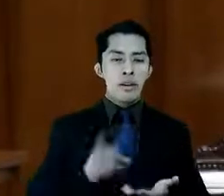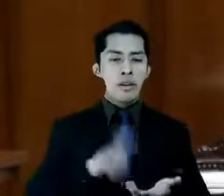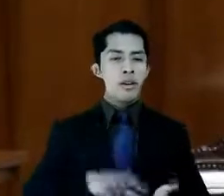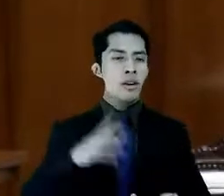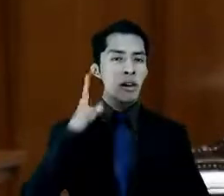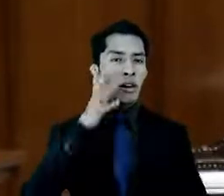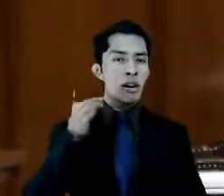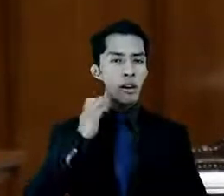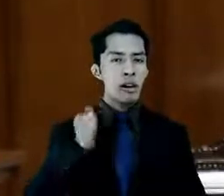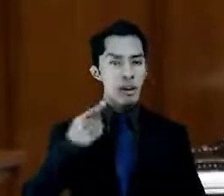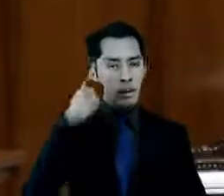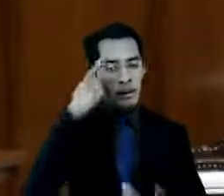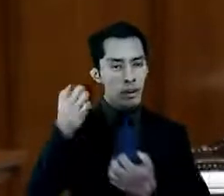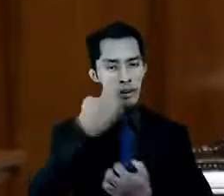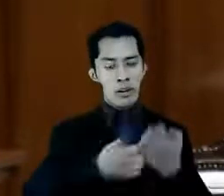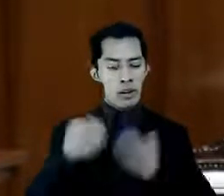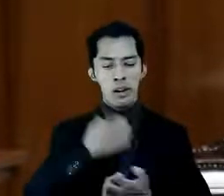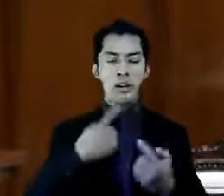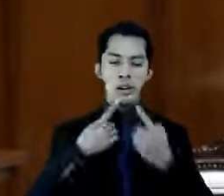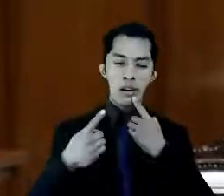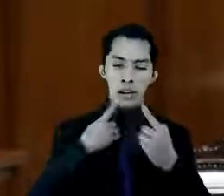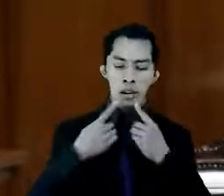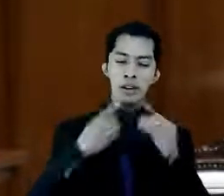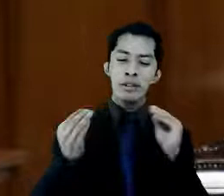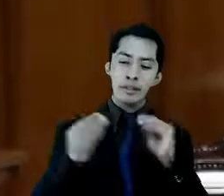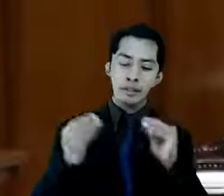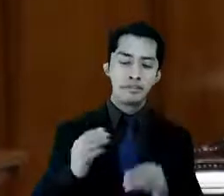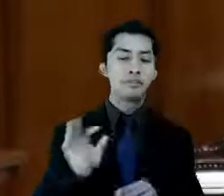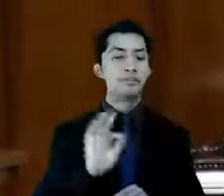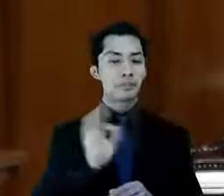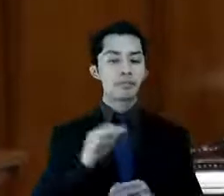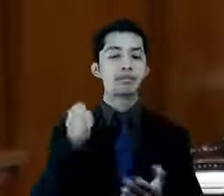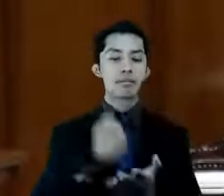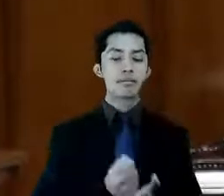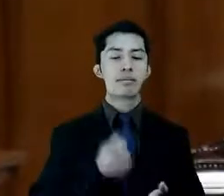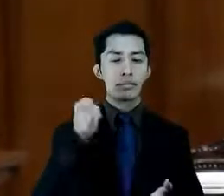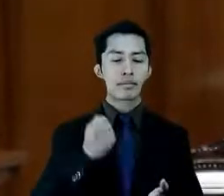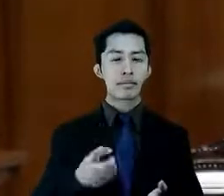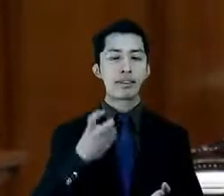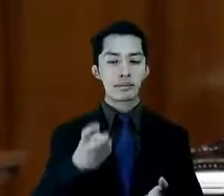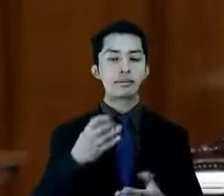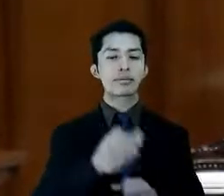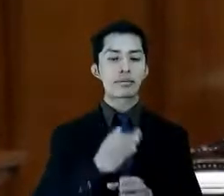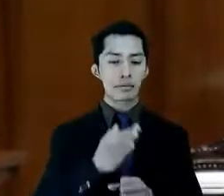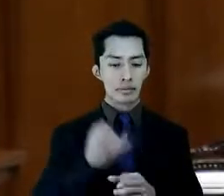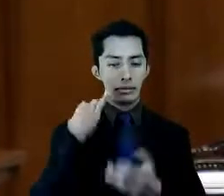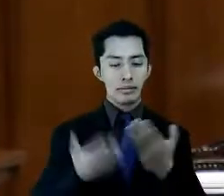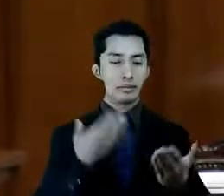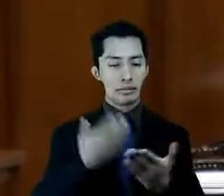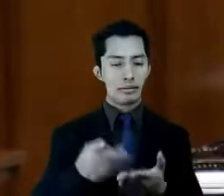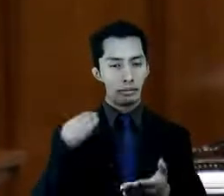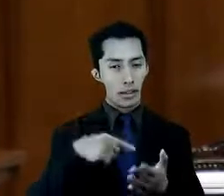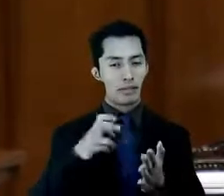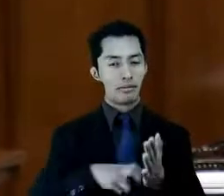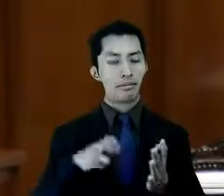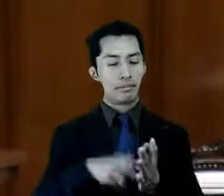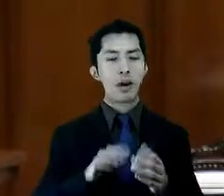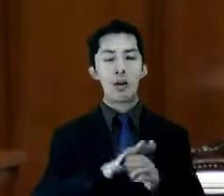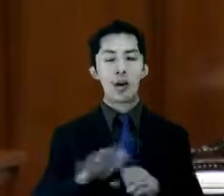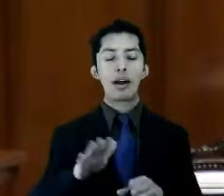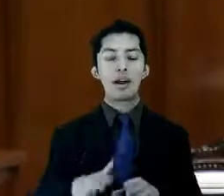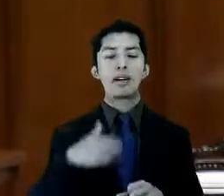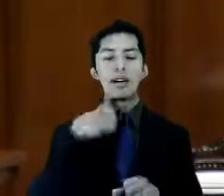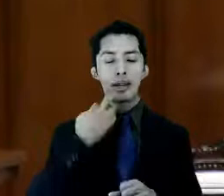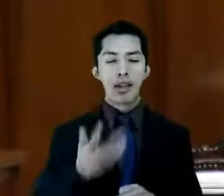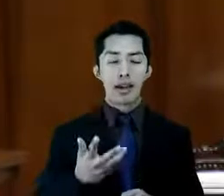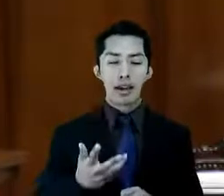legislatura para su análisis, discusión y, en su caso, la aprobación, la presente iniciativa con proyecto de decreto, por el que se